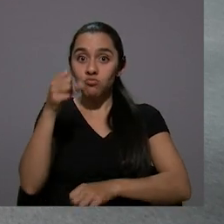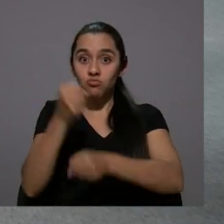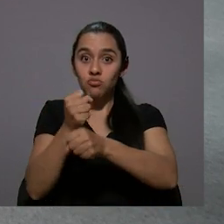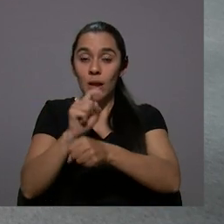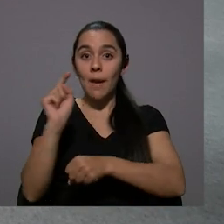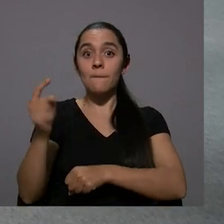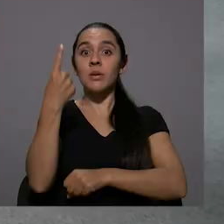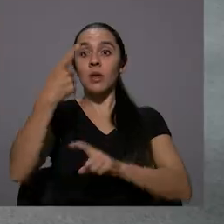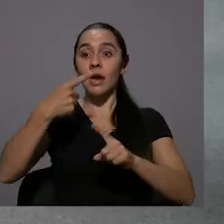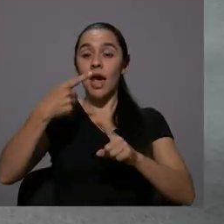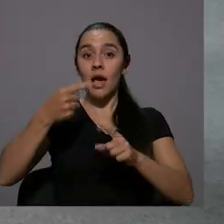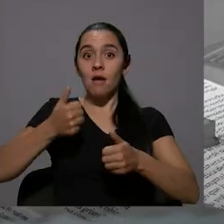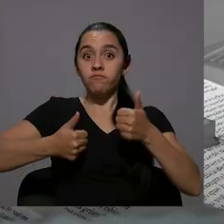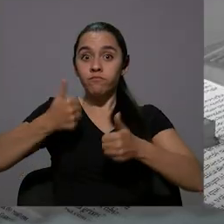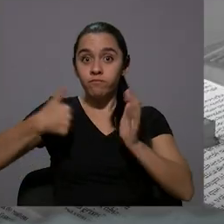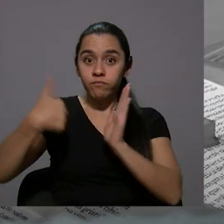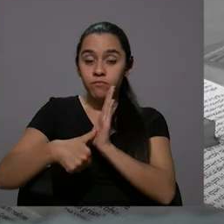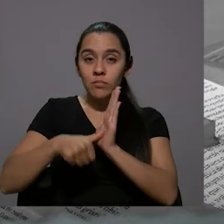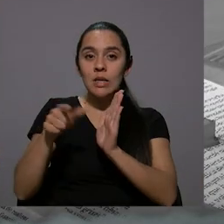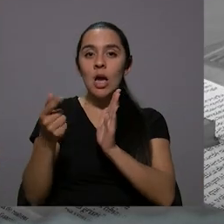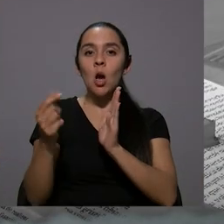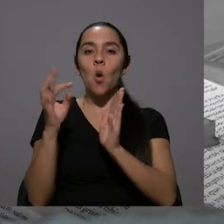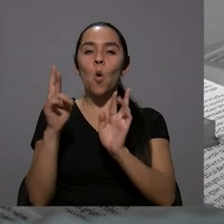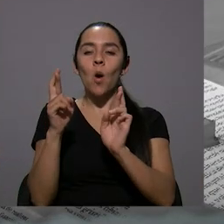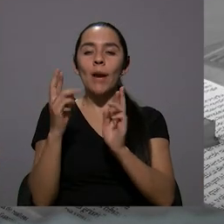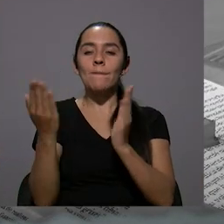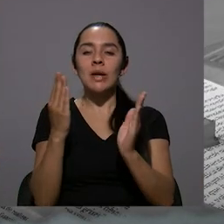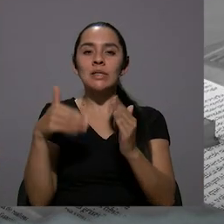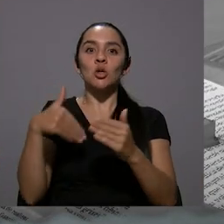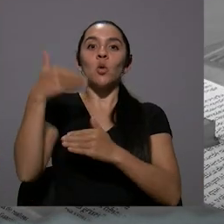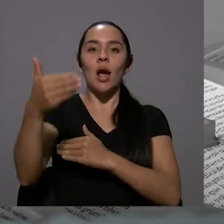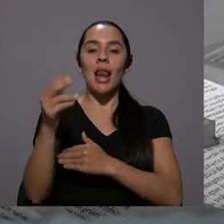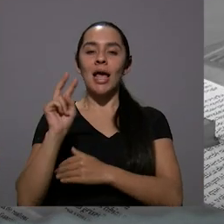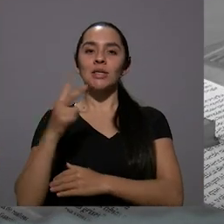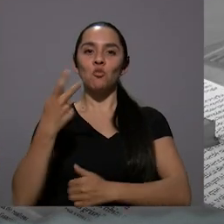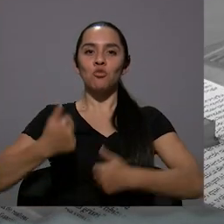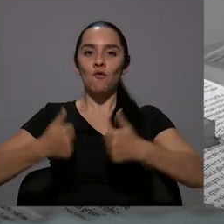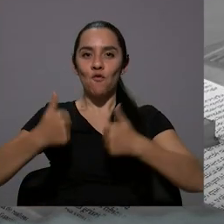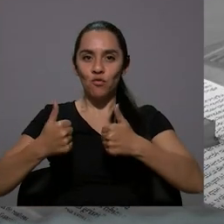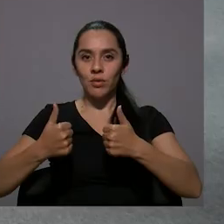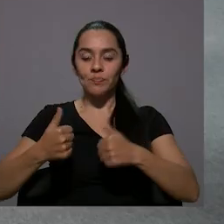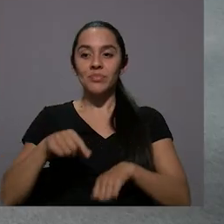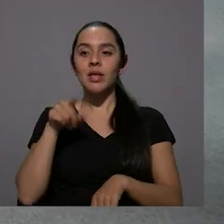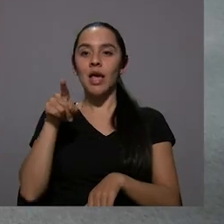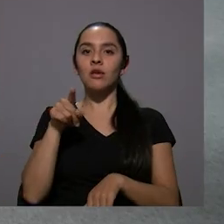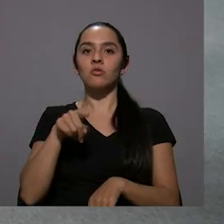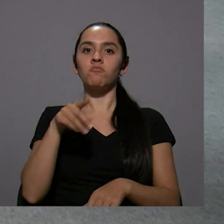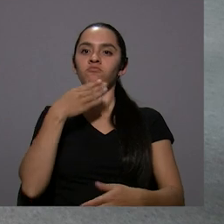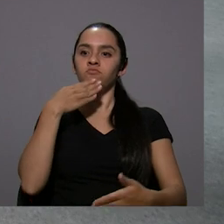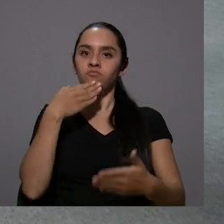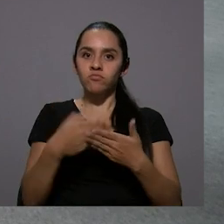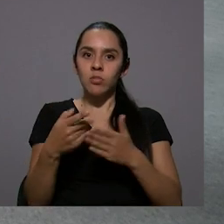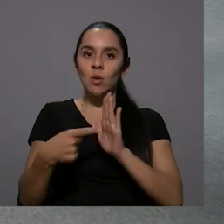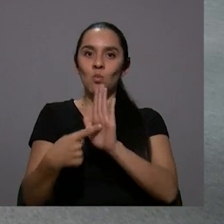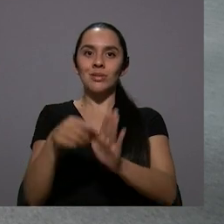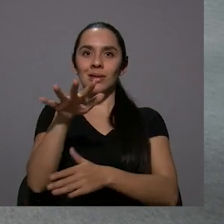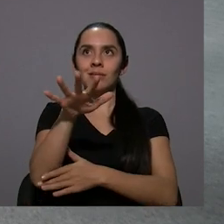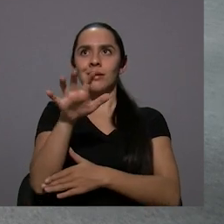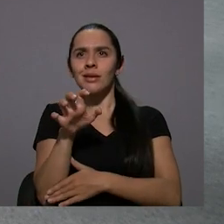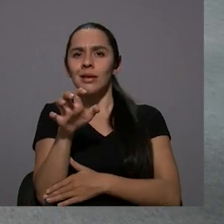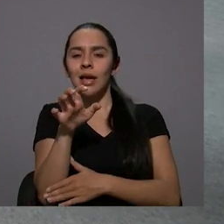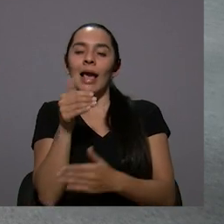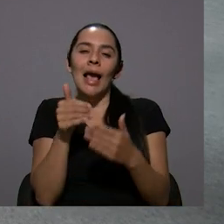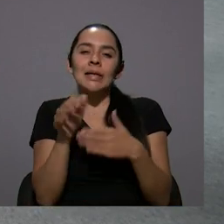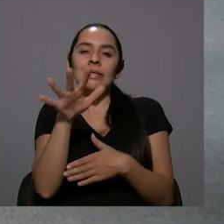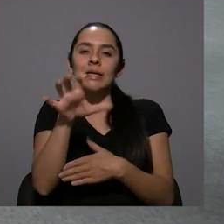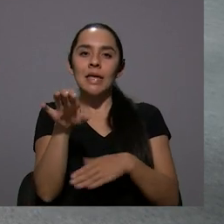trabajan en primera ronda se asemeje lo más posible a la segunda ronda bueno Esto fue efectivo en estas esta muestra de 500